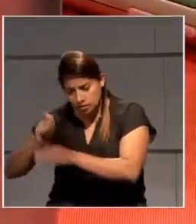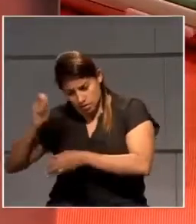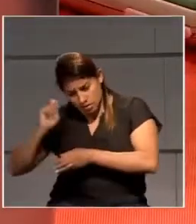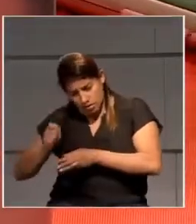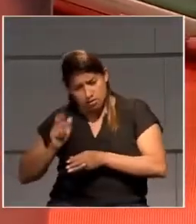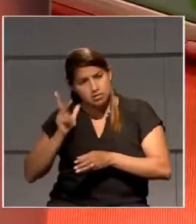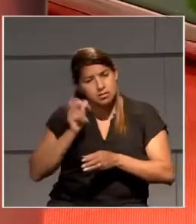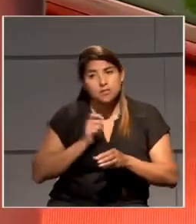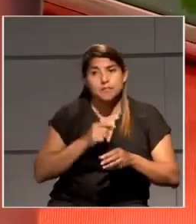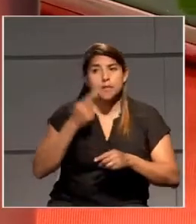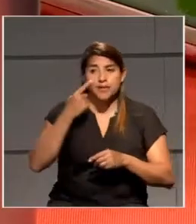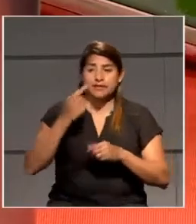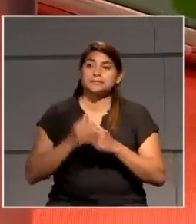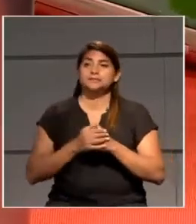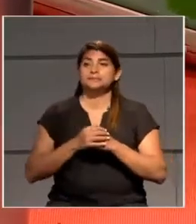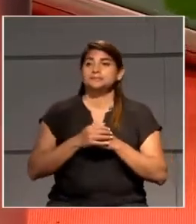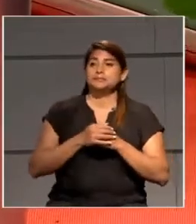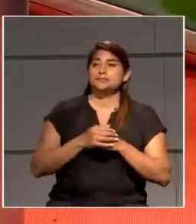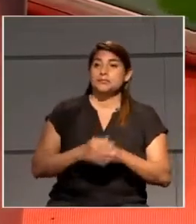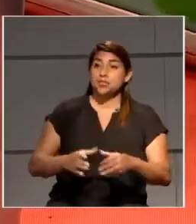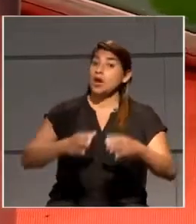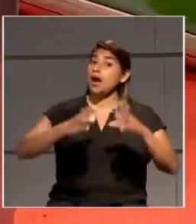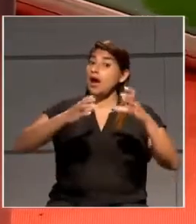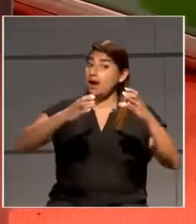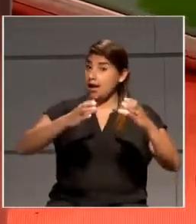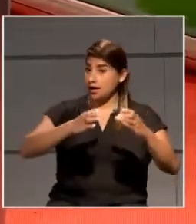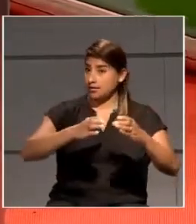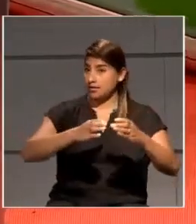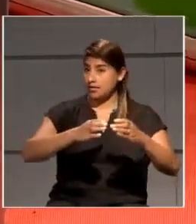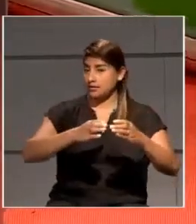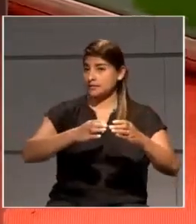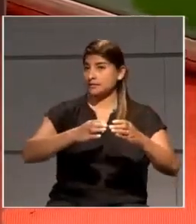ver. Voy a tocar esta, la más grande.